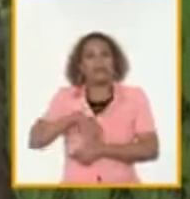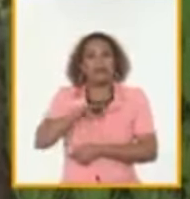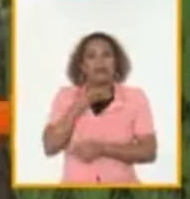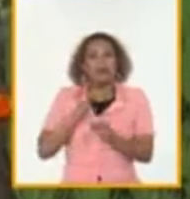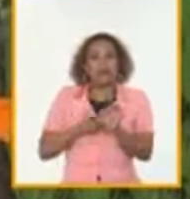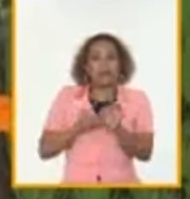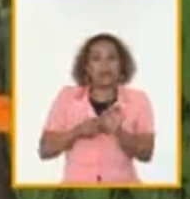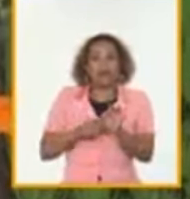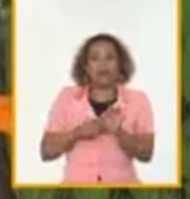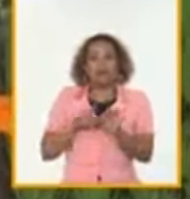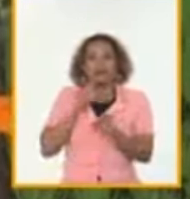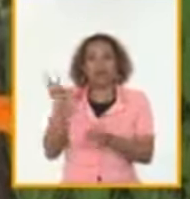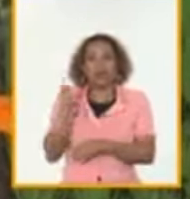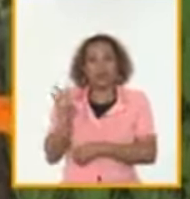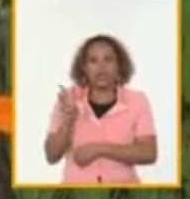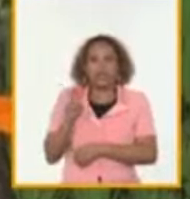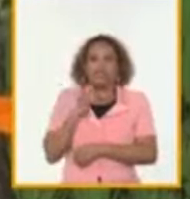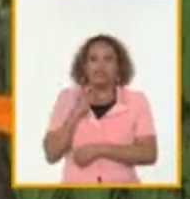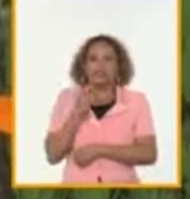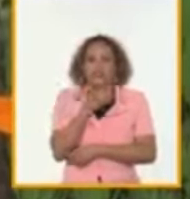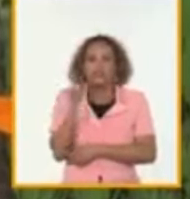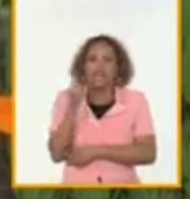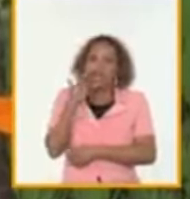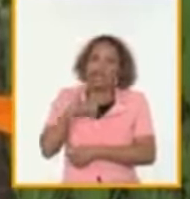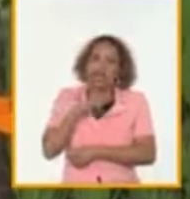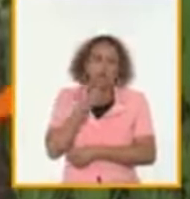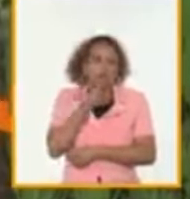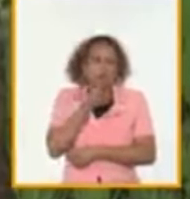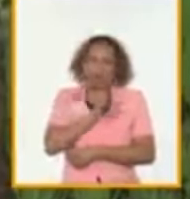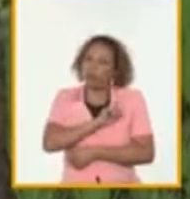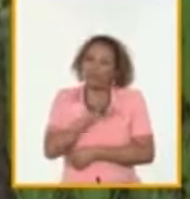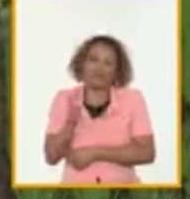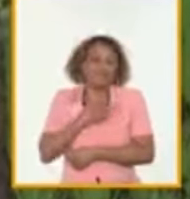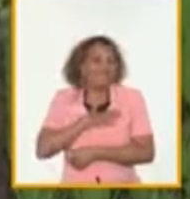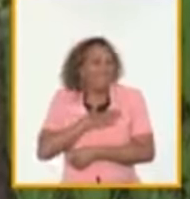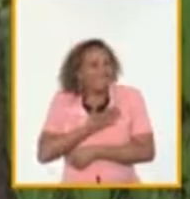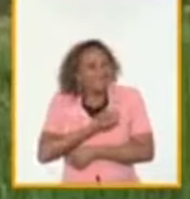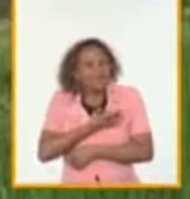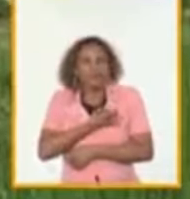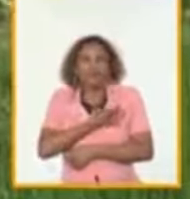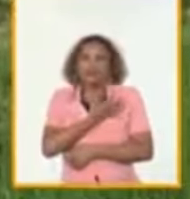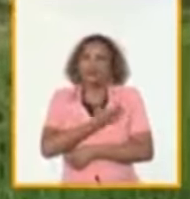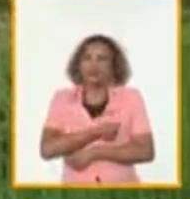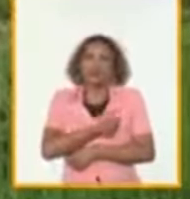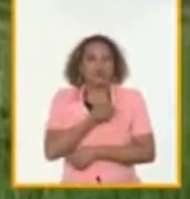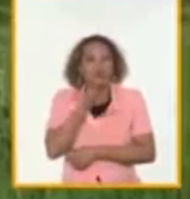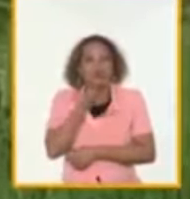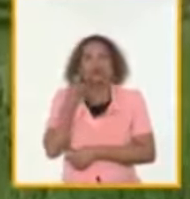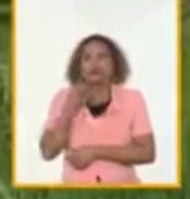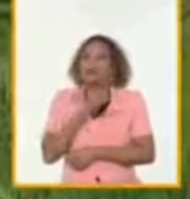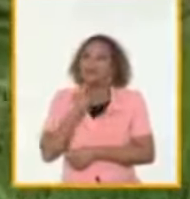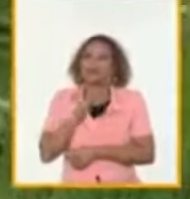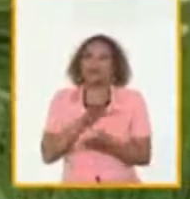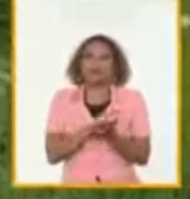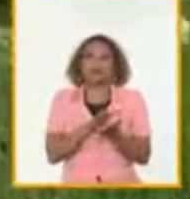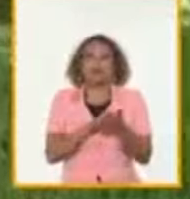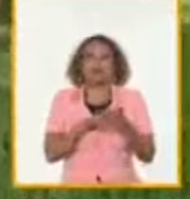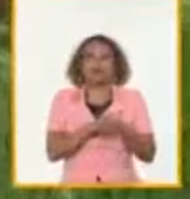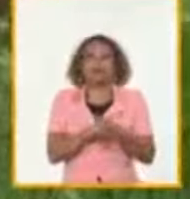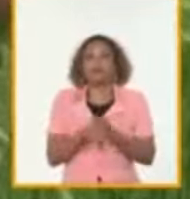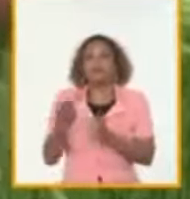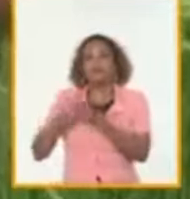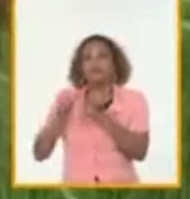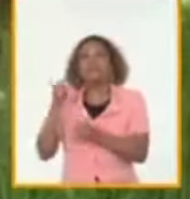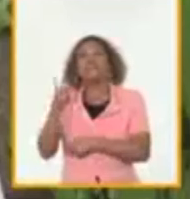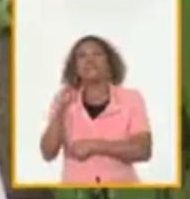sin una matica de ajo Sabiendo de que se iban a llevar todo el ajo ese día cómo me dijiste que lo vend a